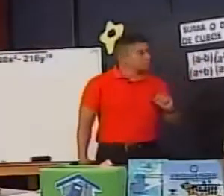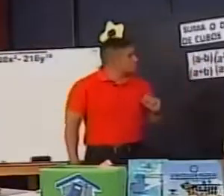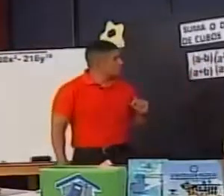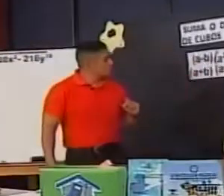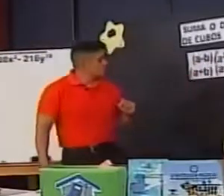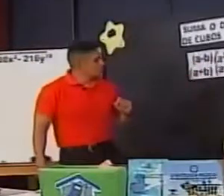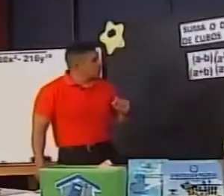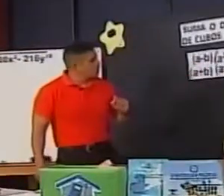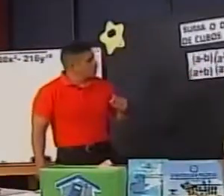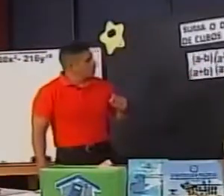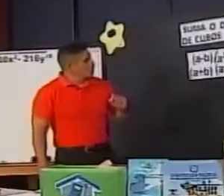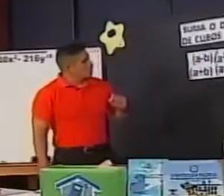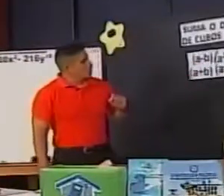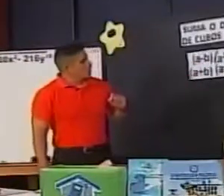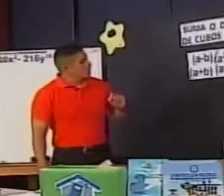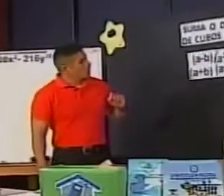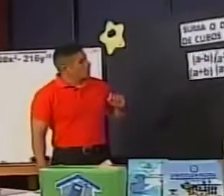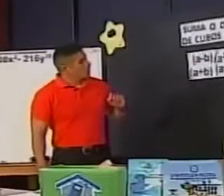cuadrado.